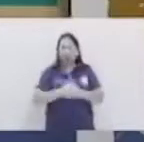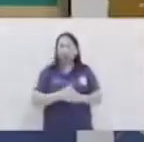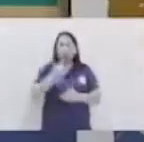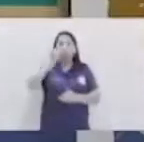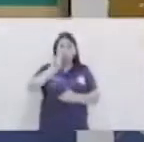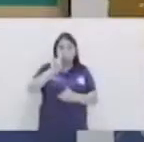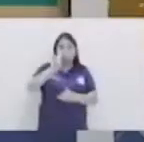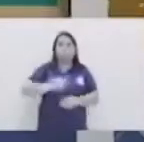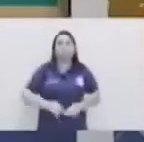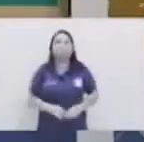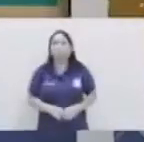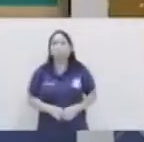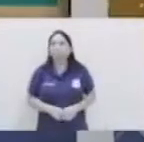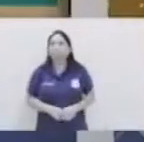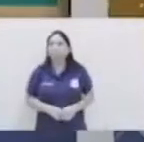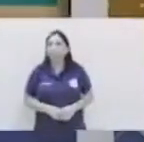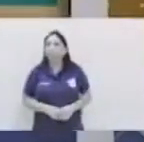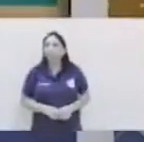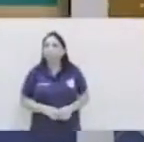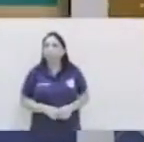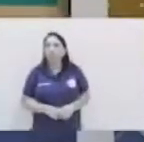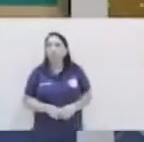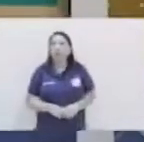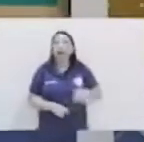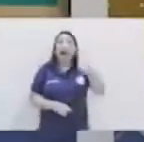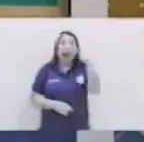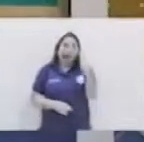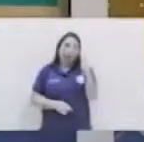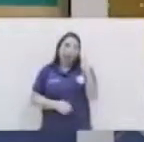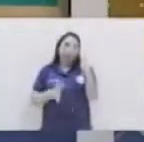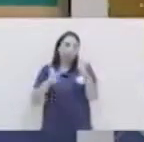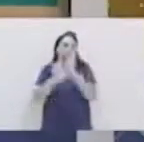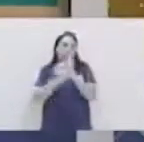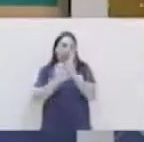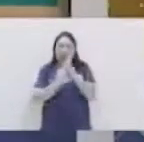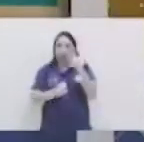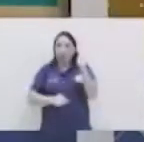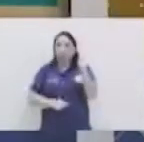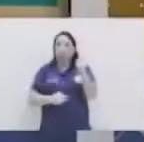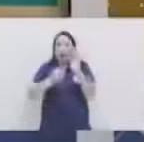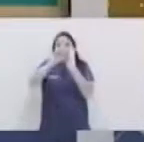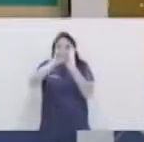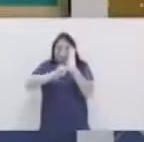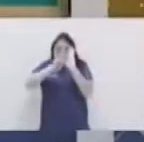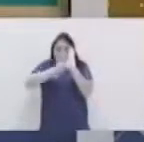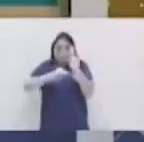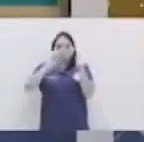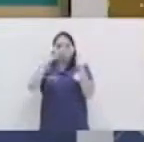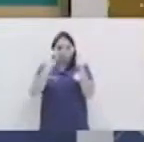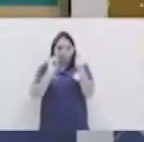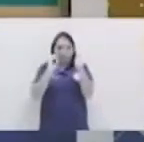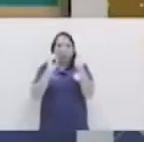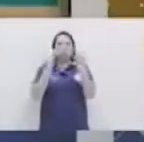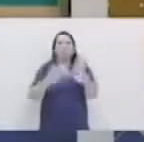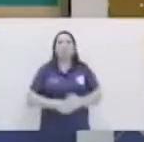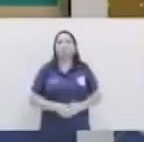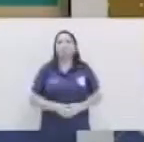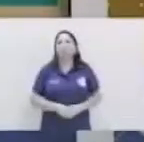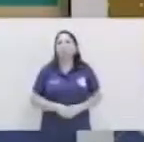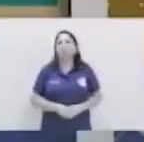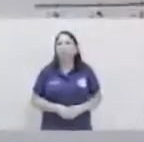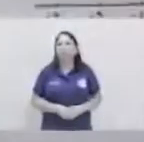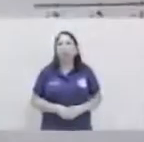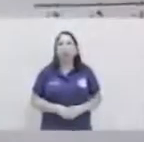arriba. Si a fuese menor que 0, nuestra parábola